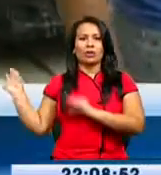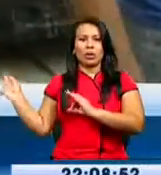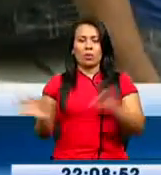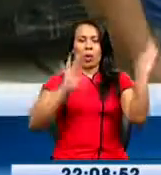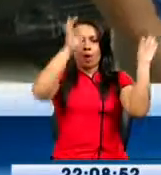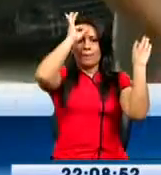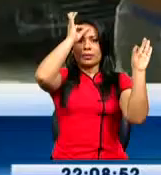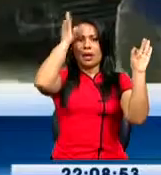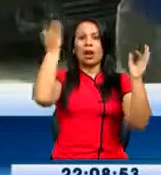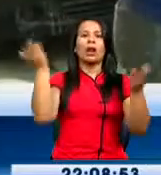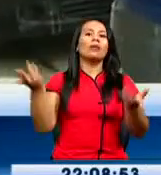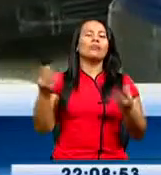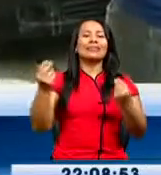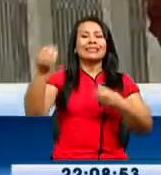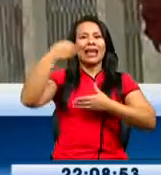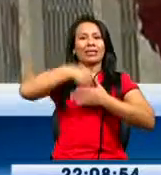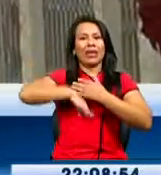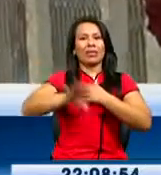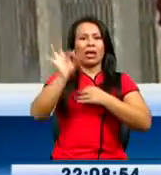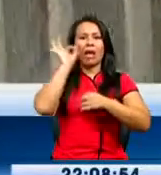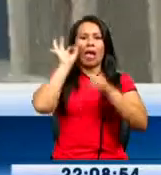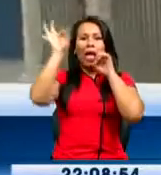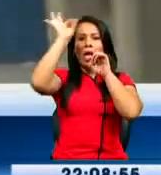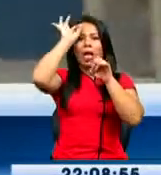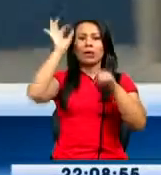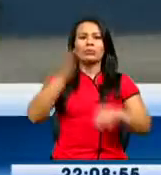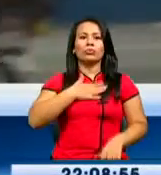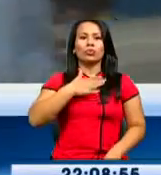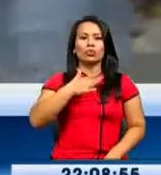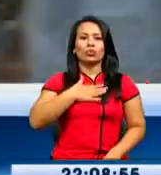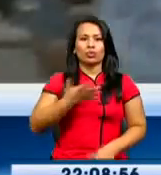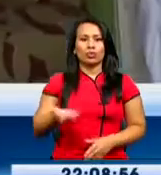habría sufrido quemaduras internas, pero del susto,